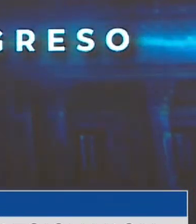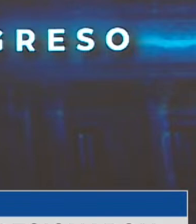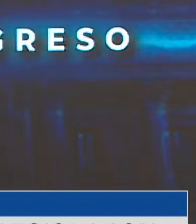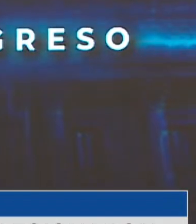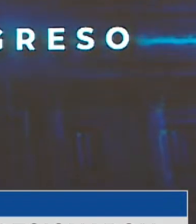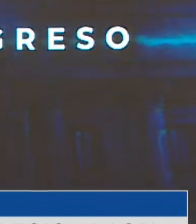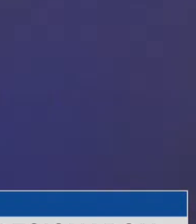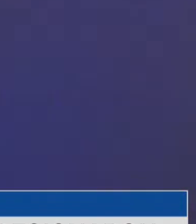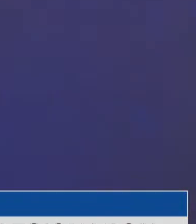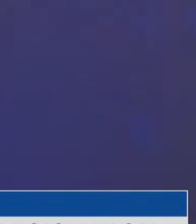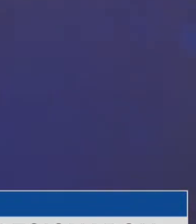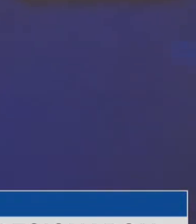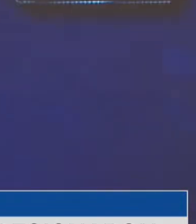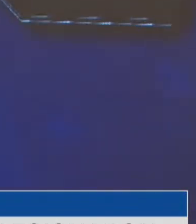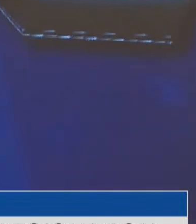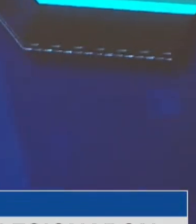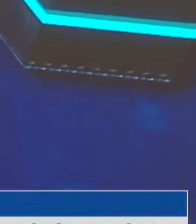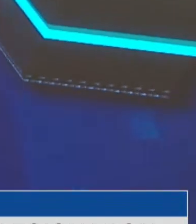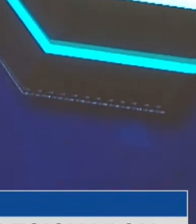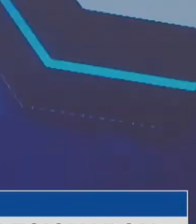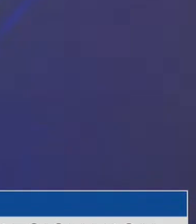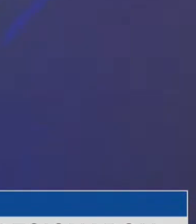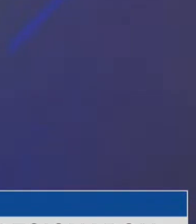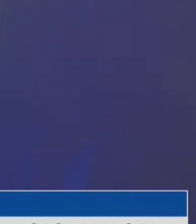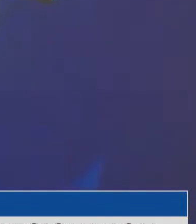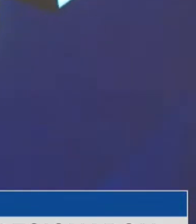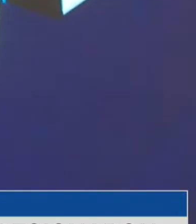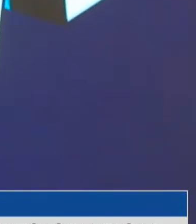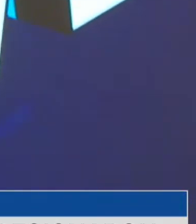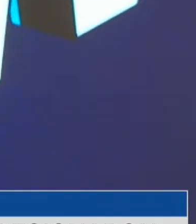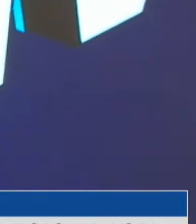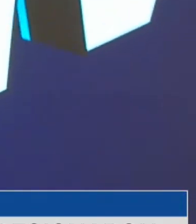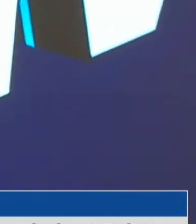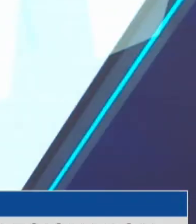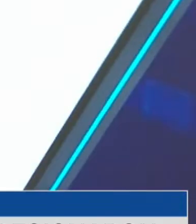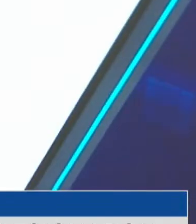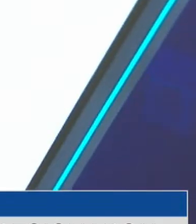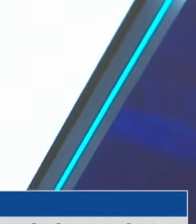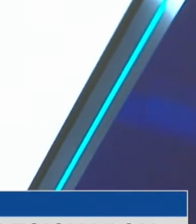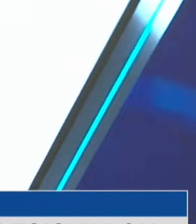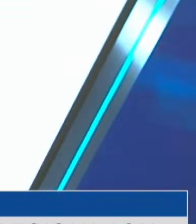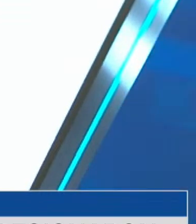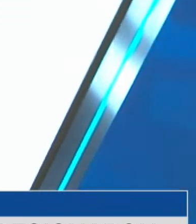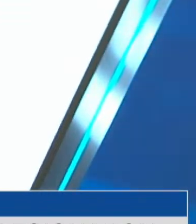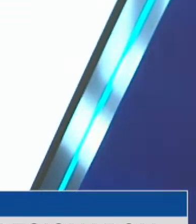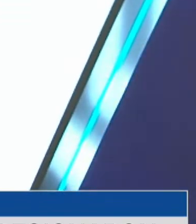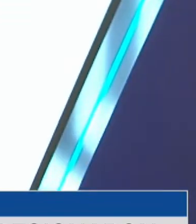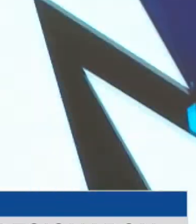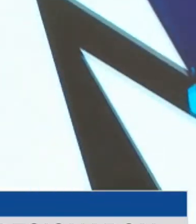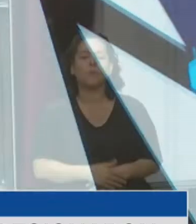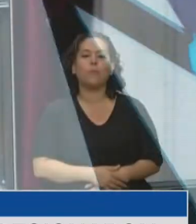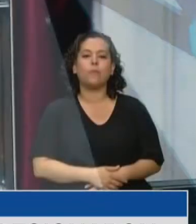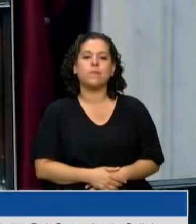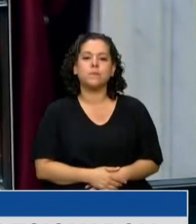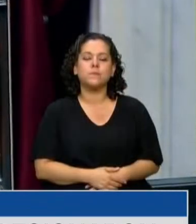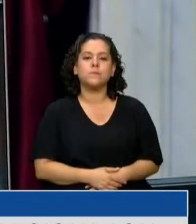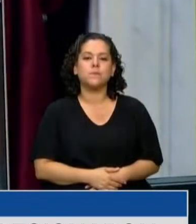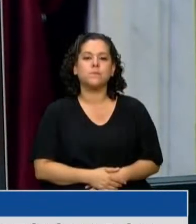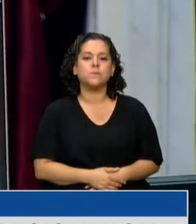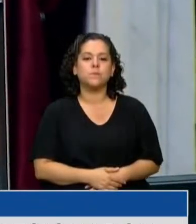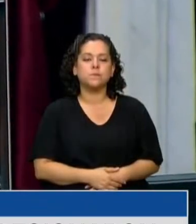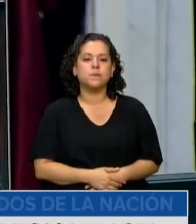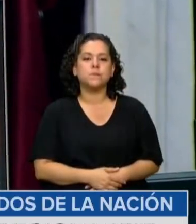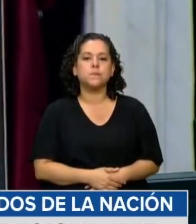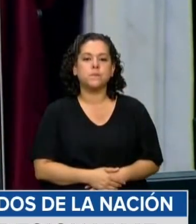una vez jurado el diputado puede ser nominado para presidente de la Cámara y así lo vamos a repasar. En primer